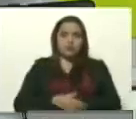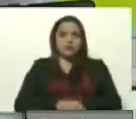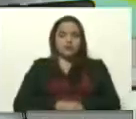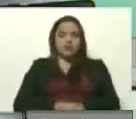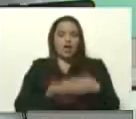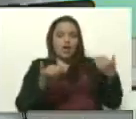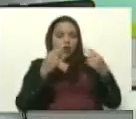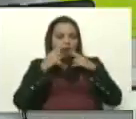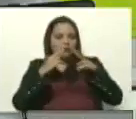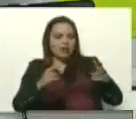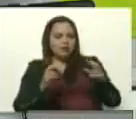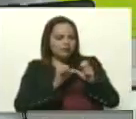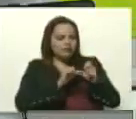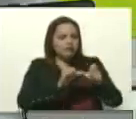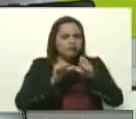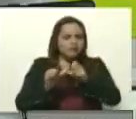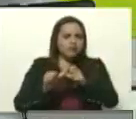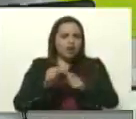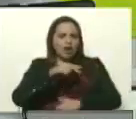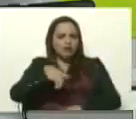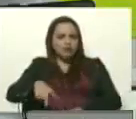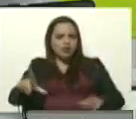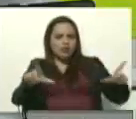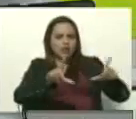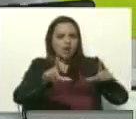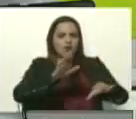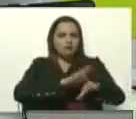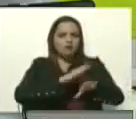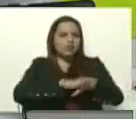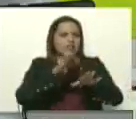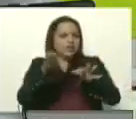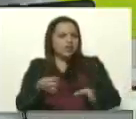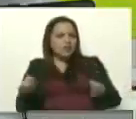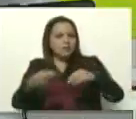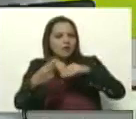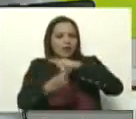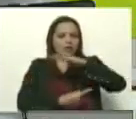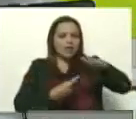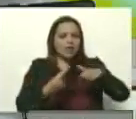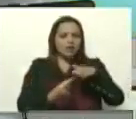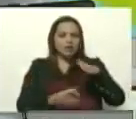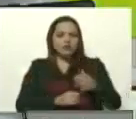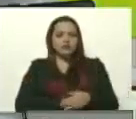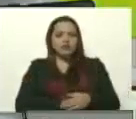estar allí súper pegado a nuestra pantalla, porque de seguro va a tener más detalles en lo que